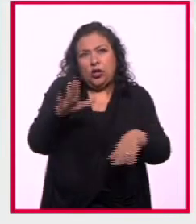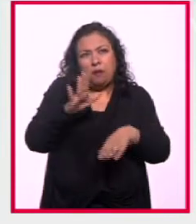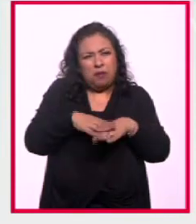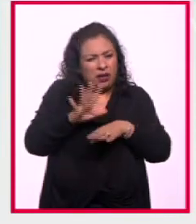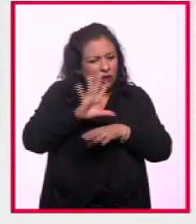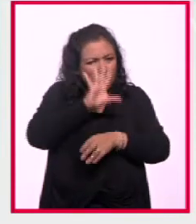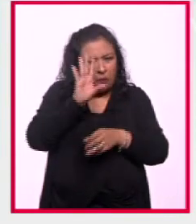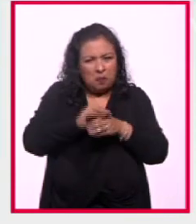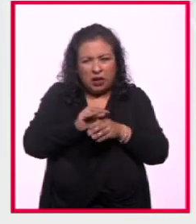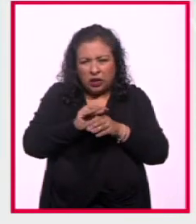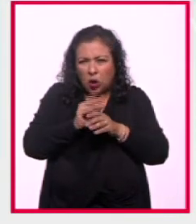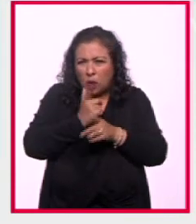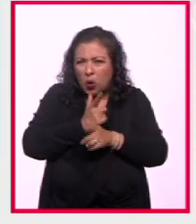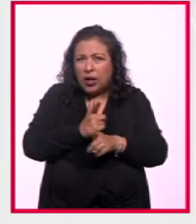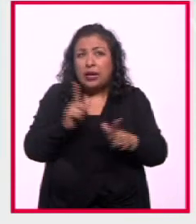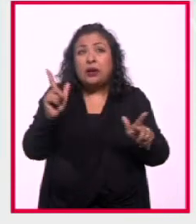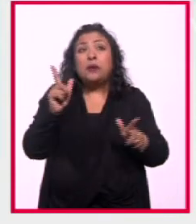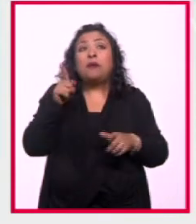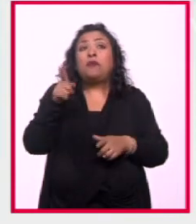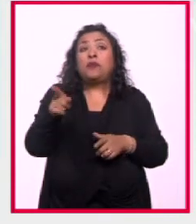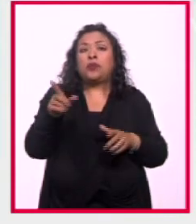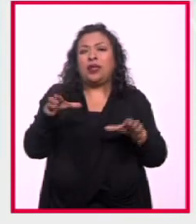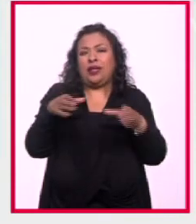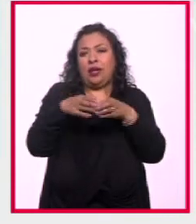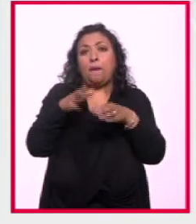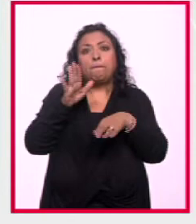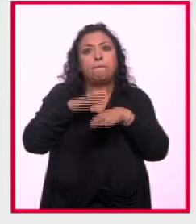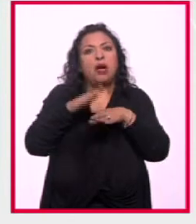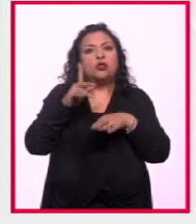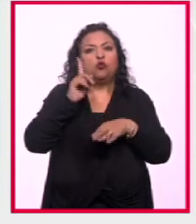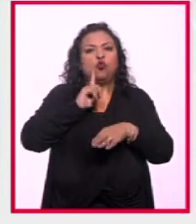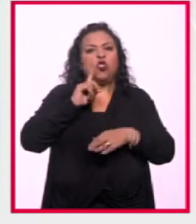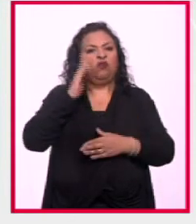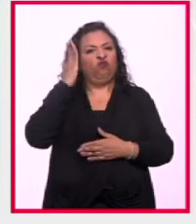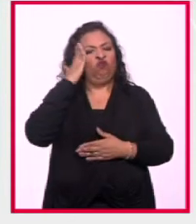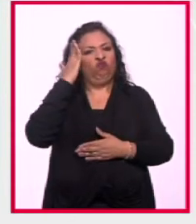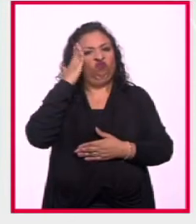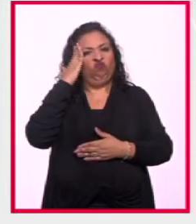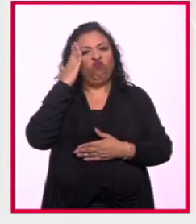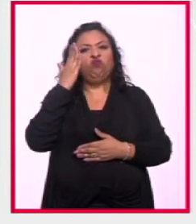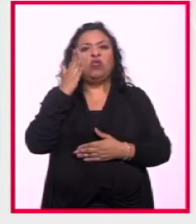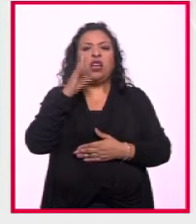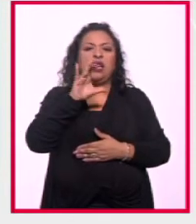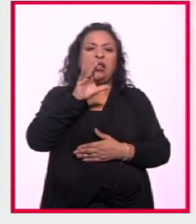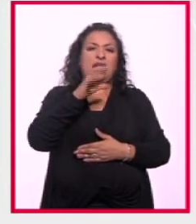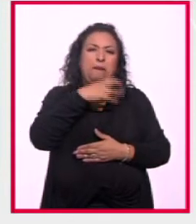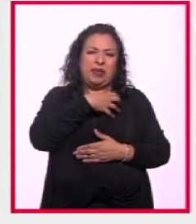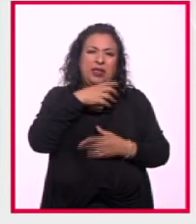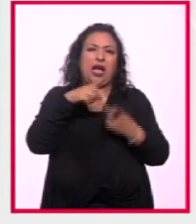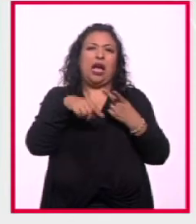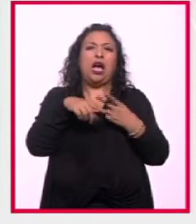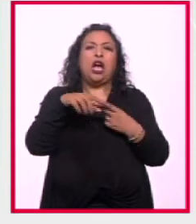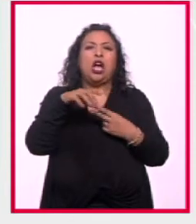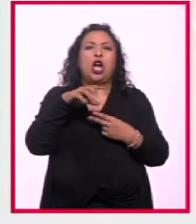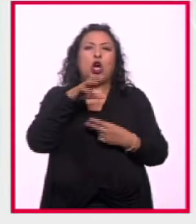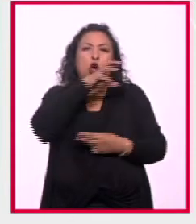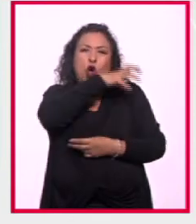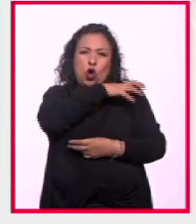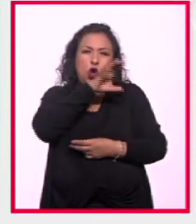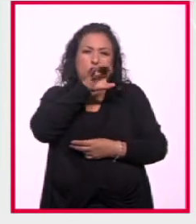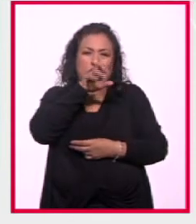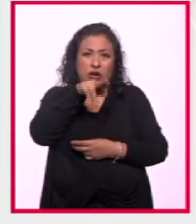plenamente es el ejército en donde hay más capitán así más coronelas con mandos de tropa